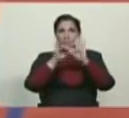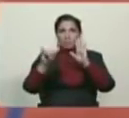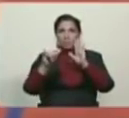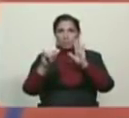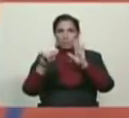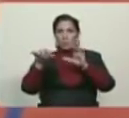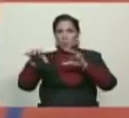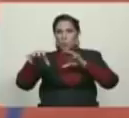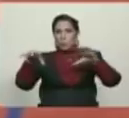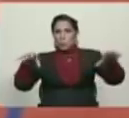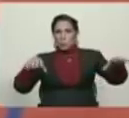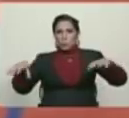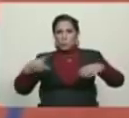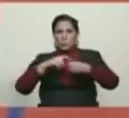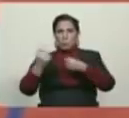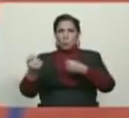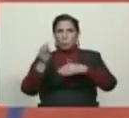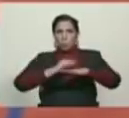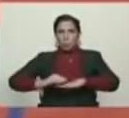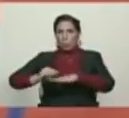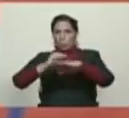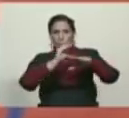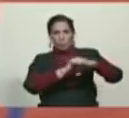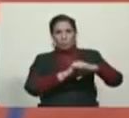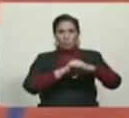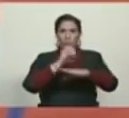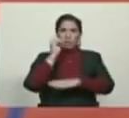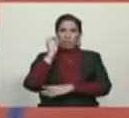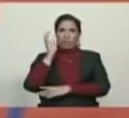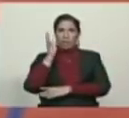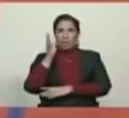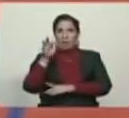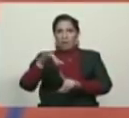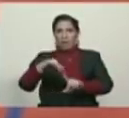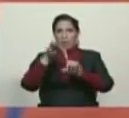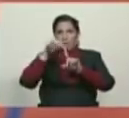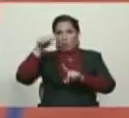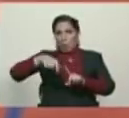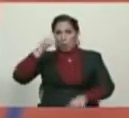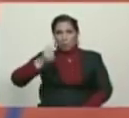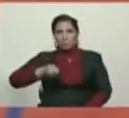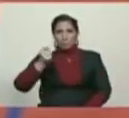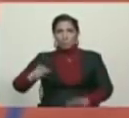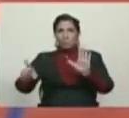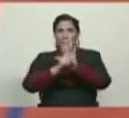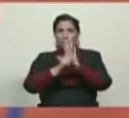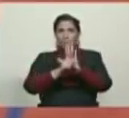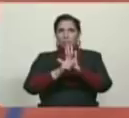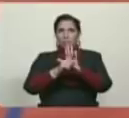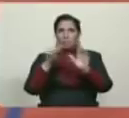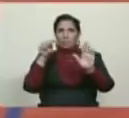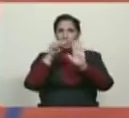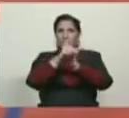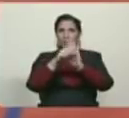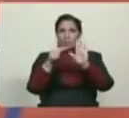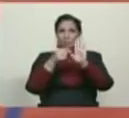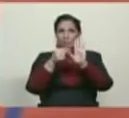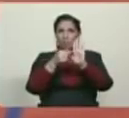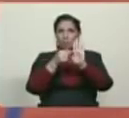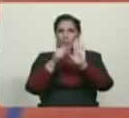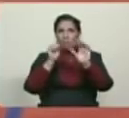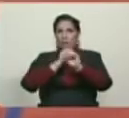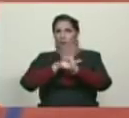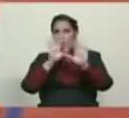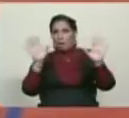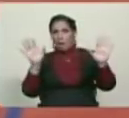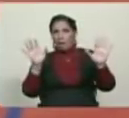la Asamblea y una convocatoria de elecciones por sedición del Parlamento. Hoy la sesión del Legislativo está planeando como primer punto declarar la usurpación